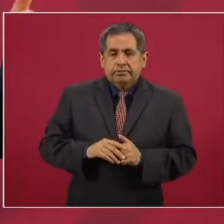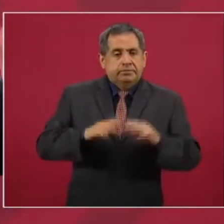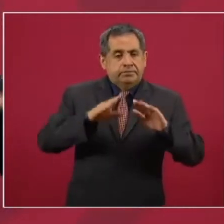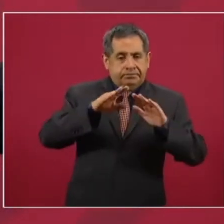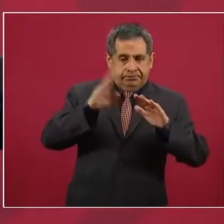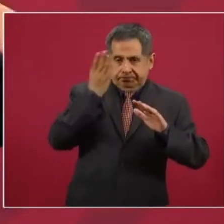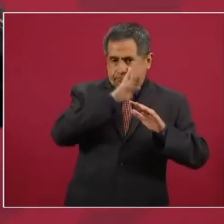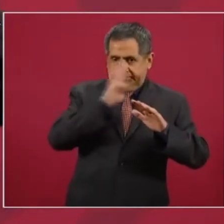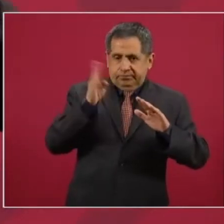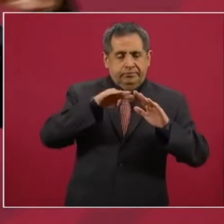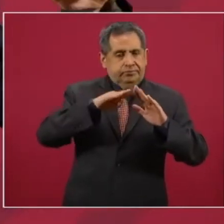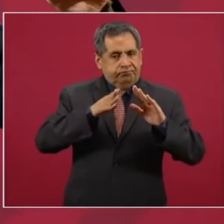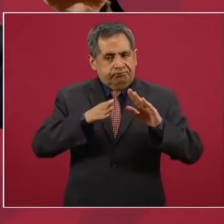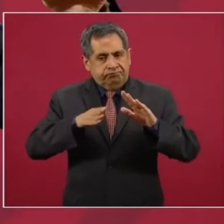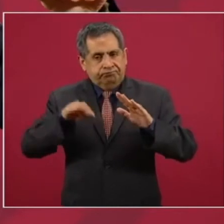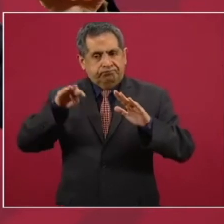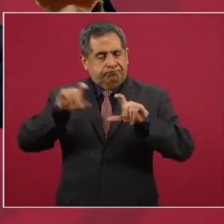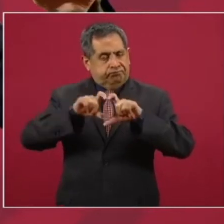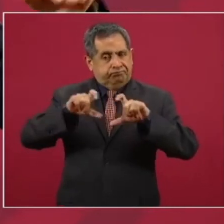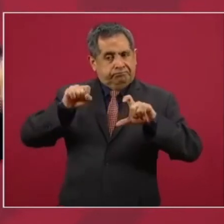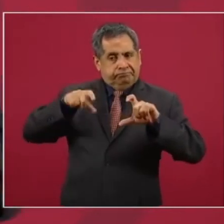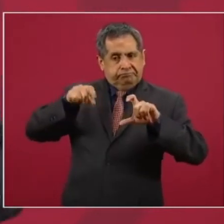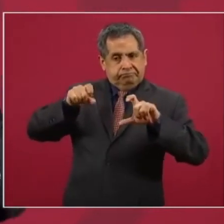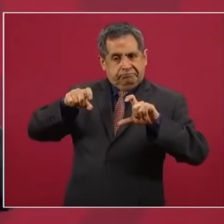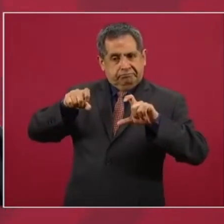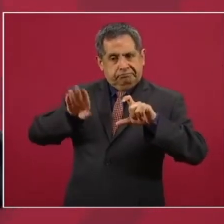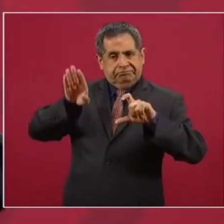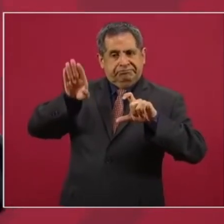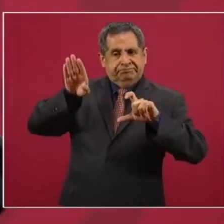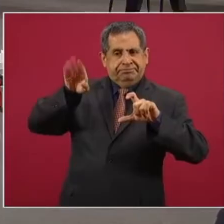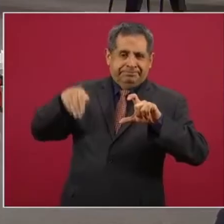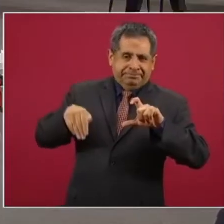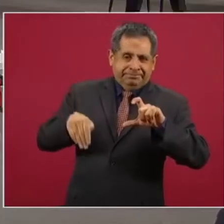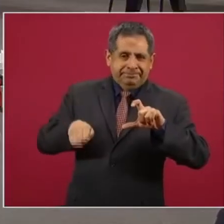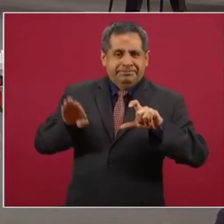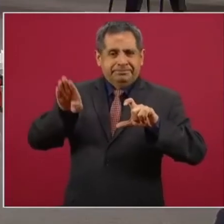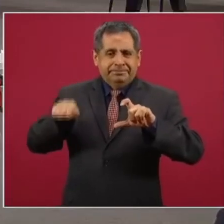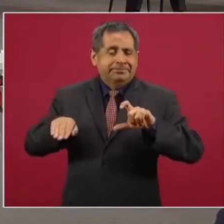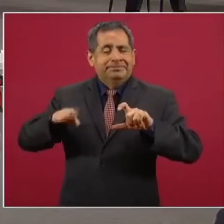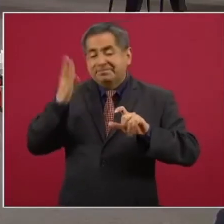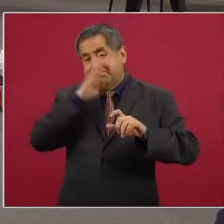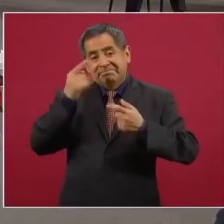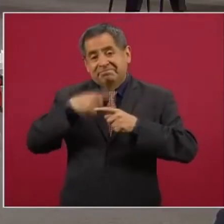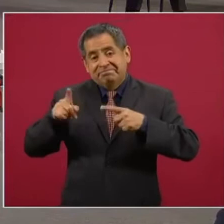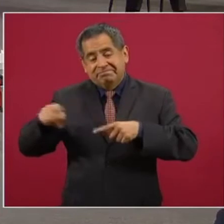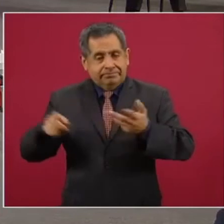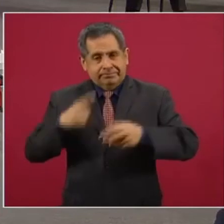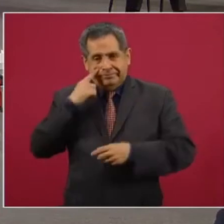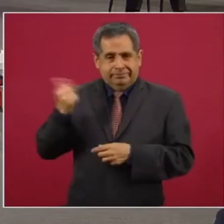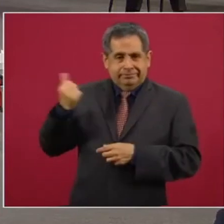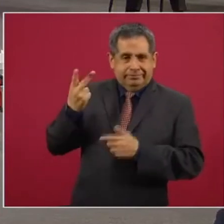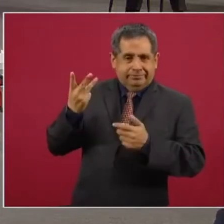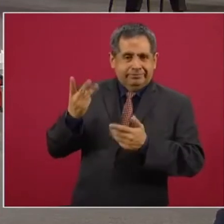escalera, de repente se estanca la disminución, y esto ocurrió en las 3 ocasiones que se ven en la